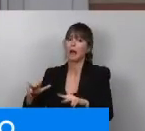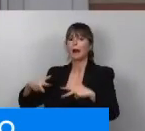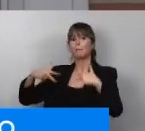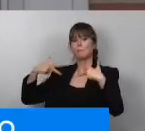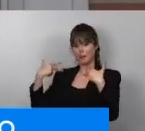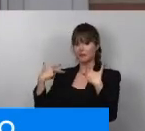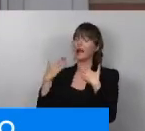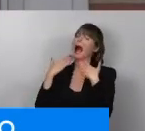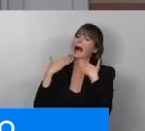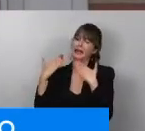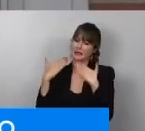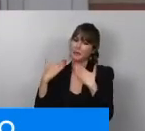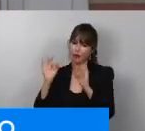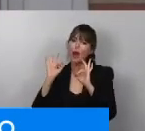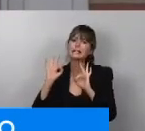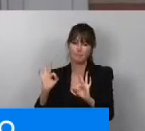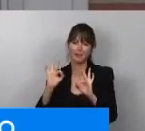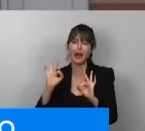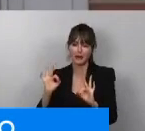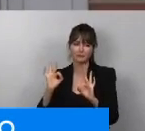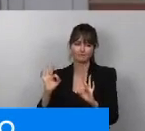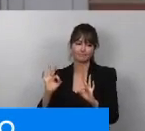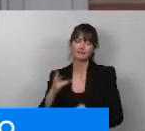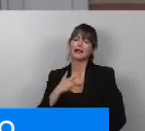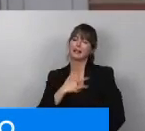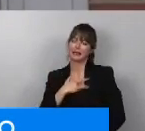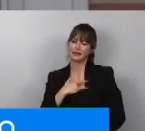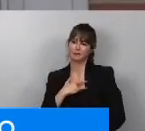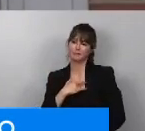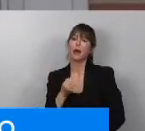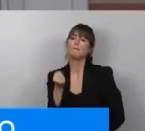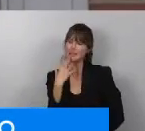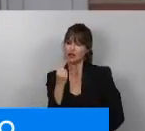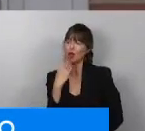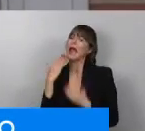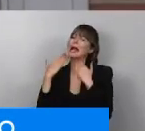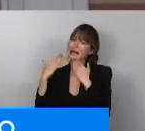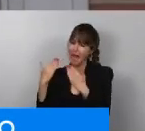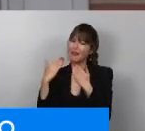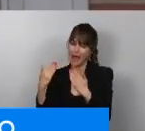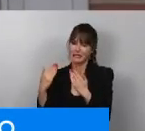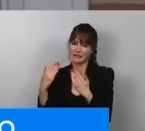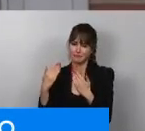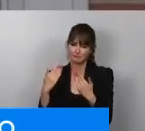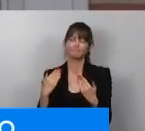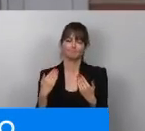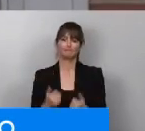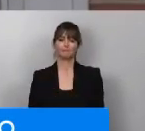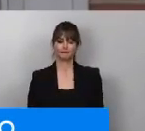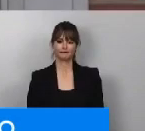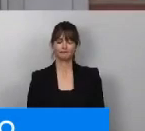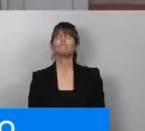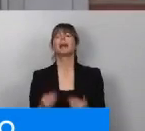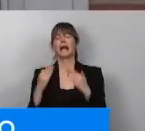un agradecimiento especial a mi querido partido socialista En todo caso